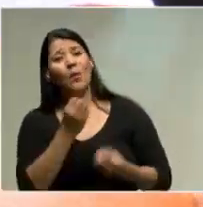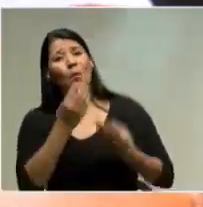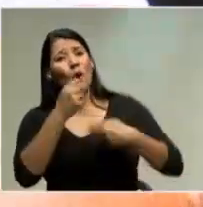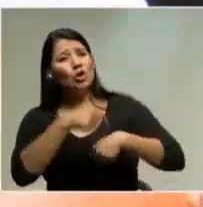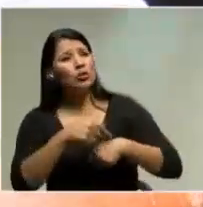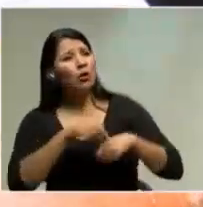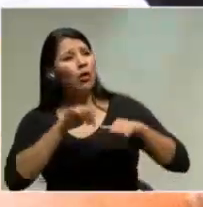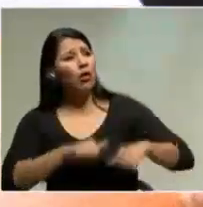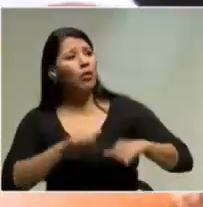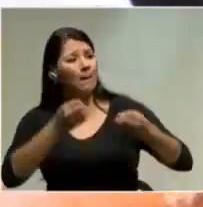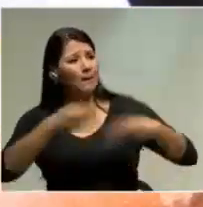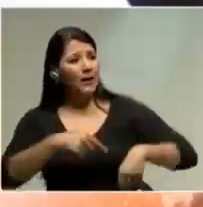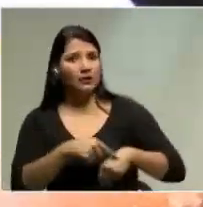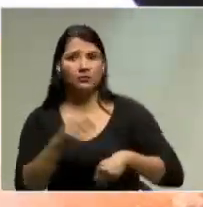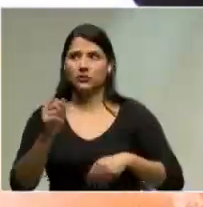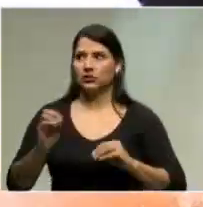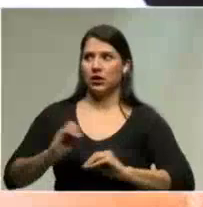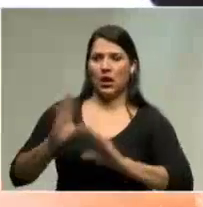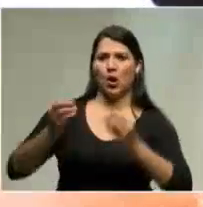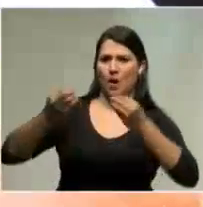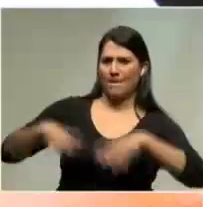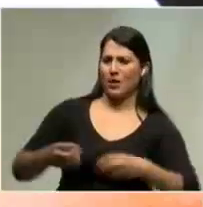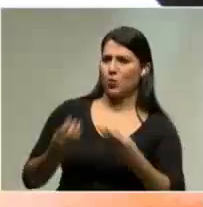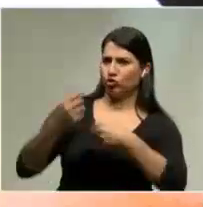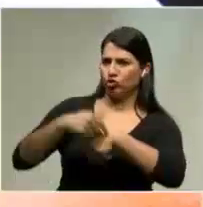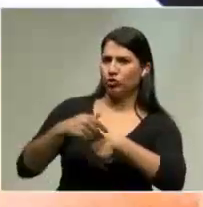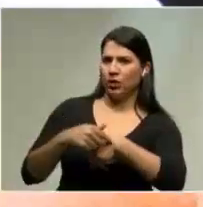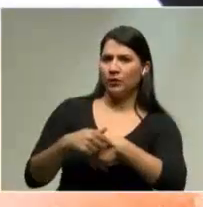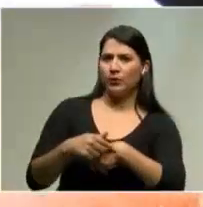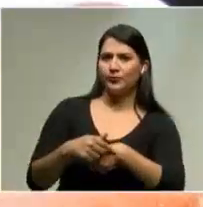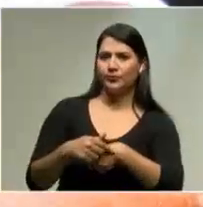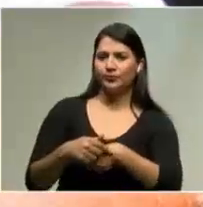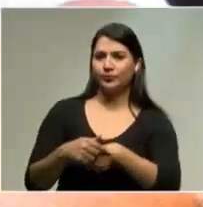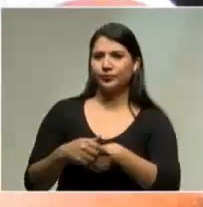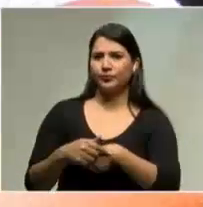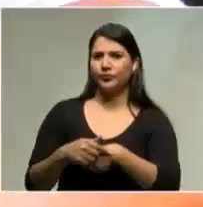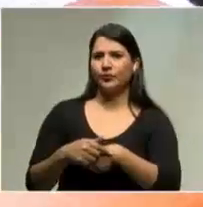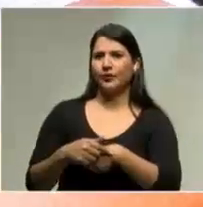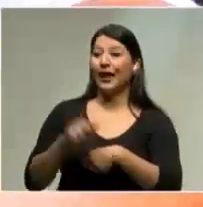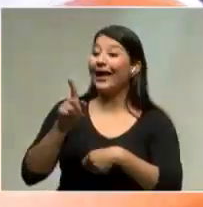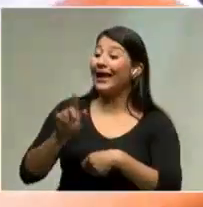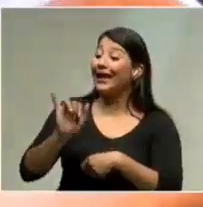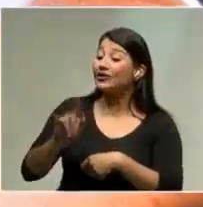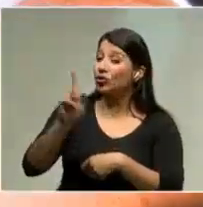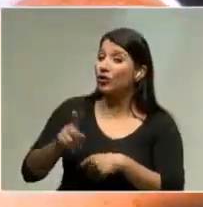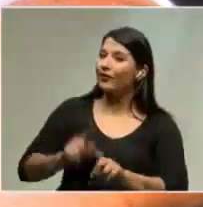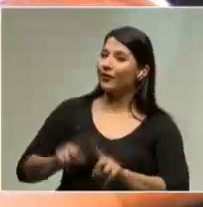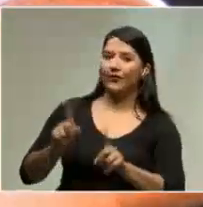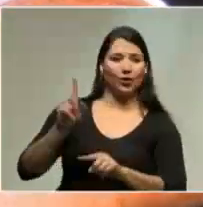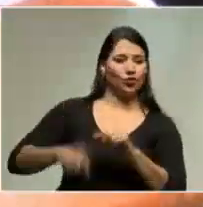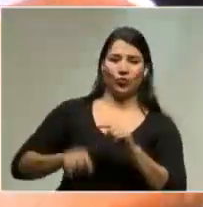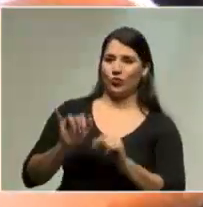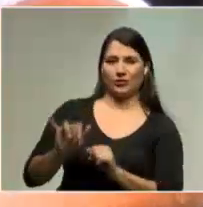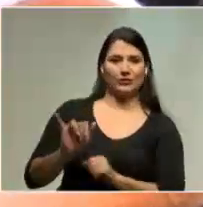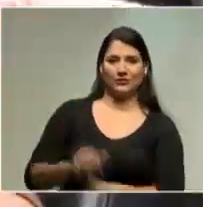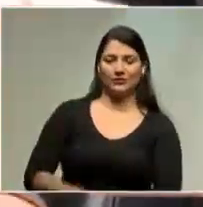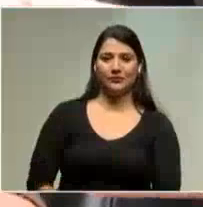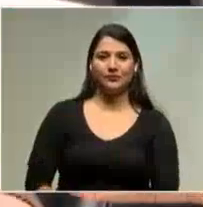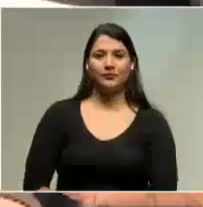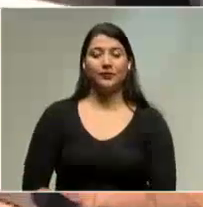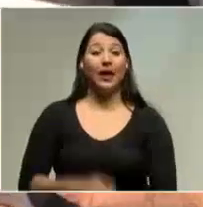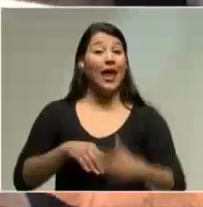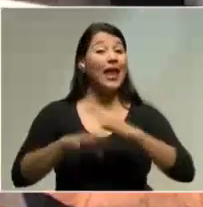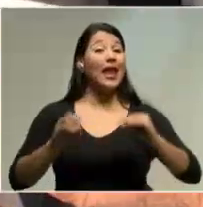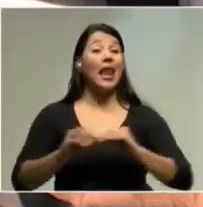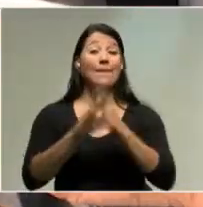tiempo? ¿Pierden tiempo? Sí, se pierde mucho tiempo. Esto debe ser diferente, no debe ser así. En la